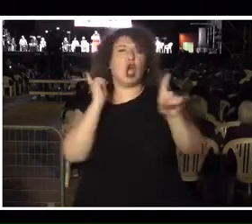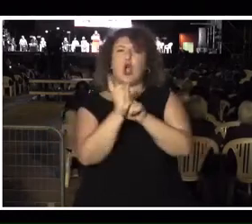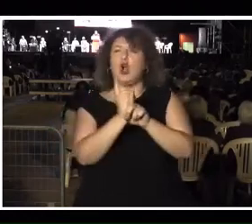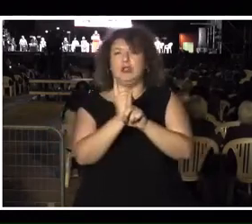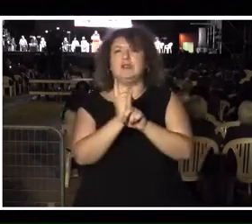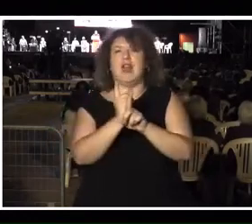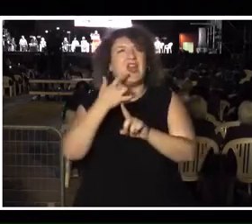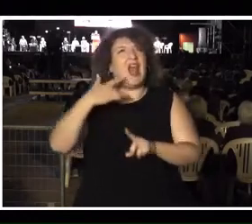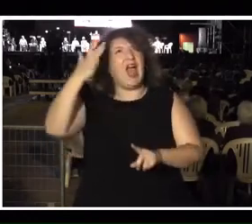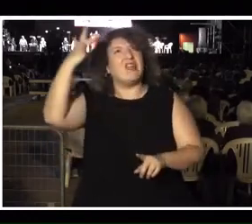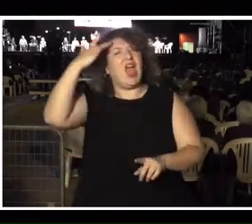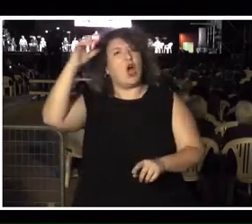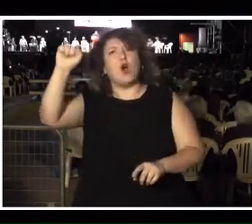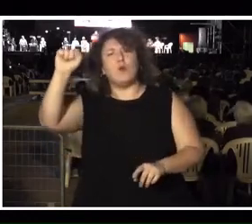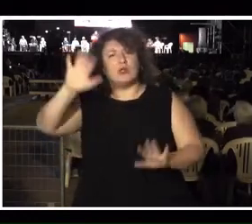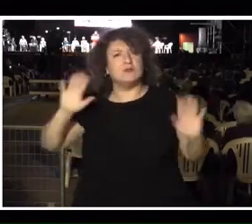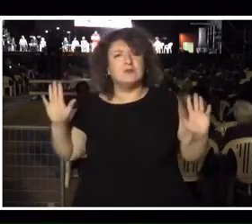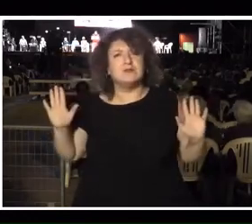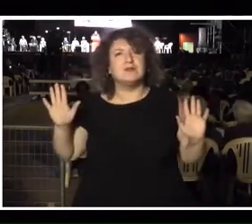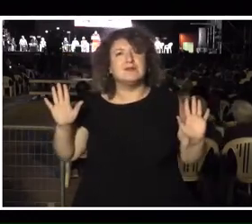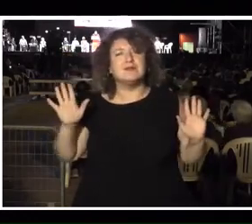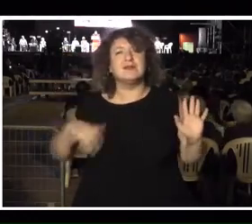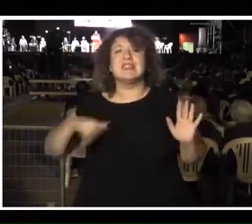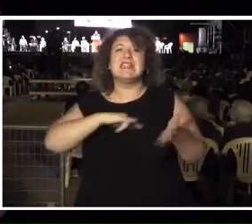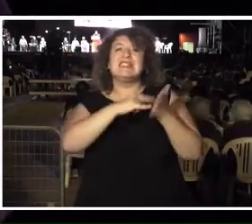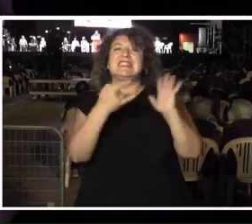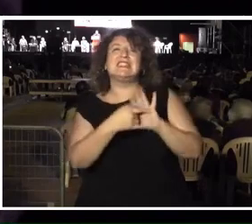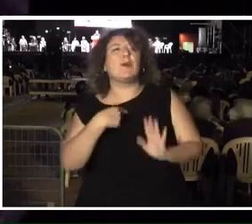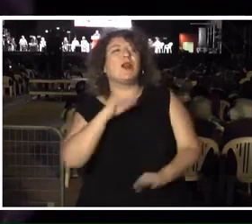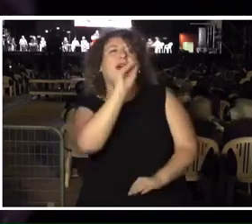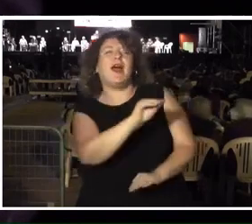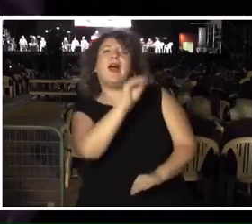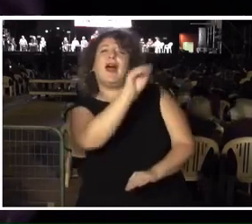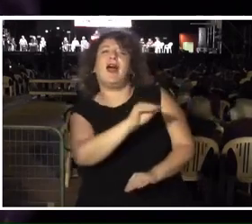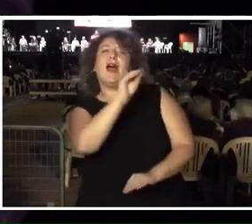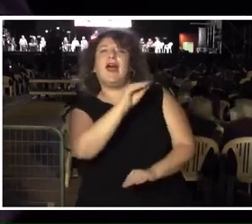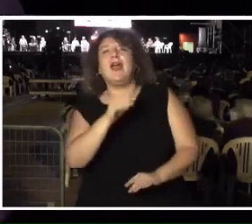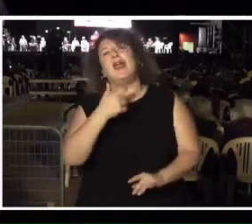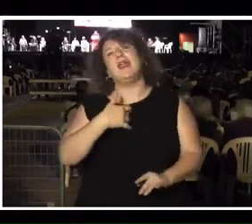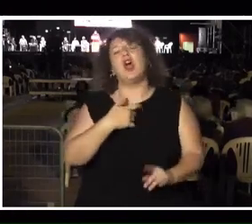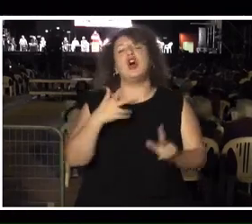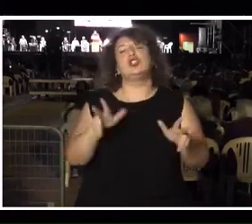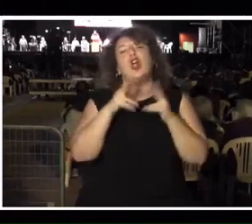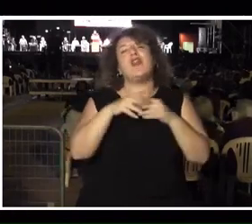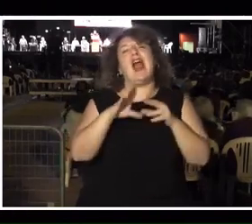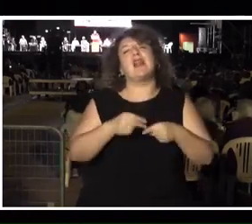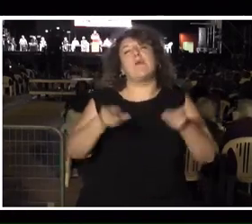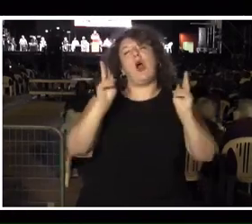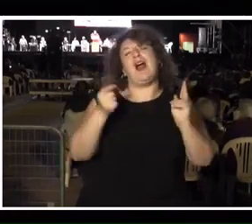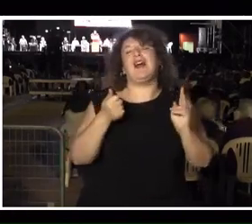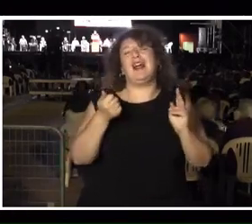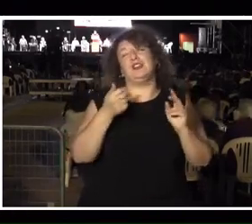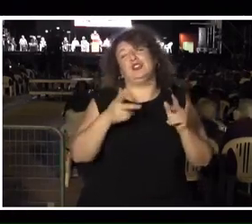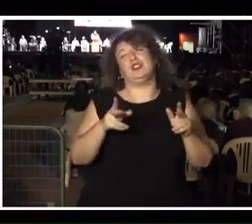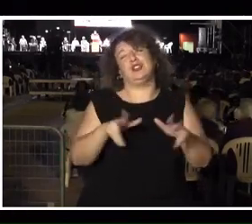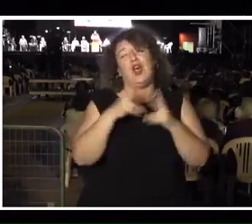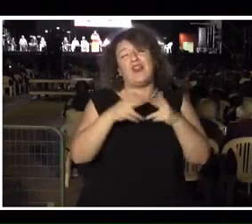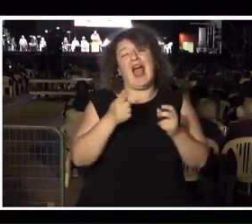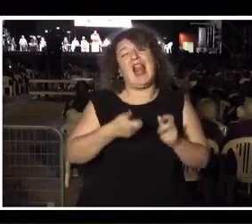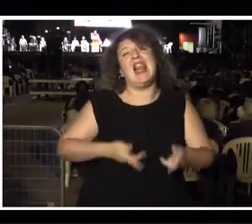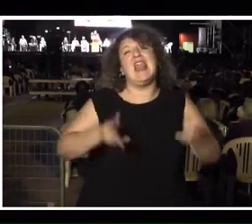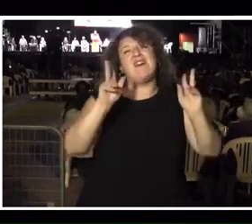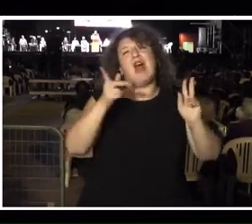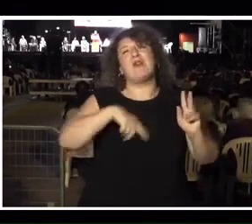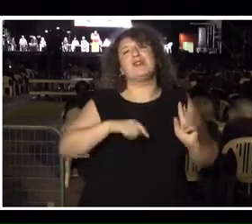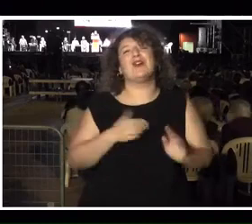ideal comunista. Ni somos el Pepillo Grillo del sistema, ni los monaguillos del social liberalismo. Asumir un papel